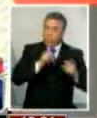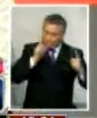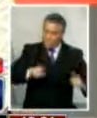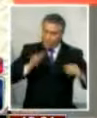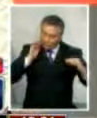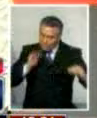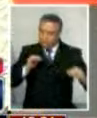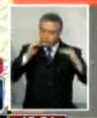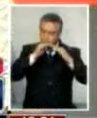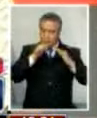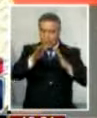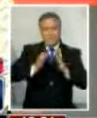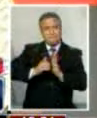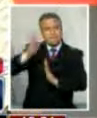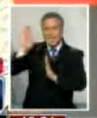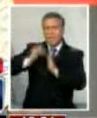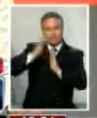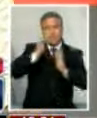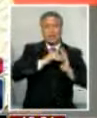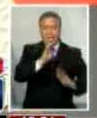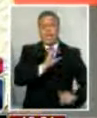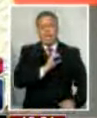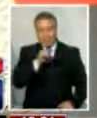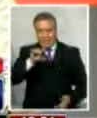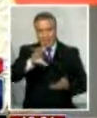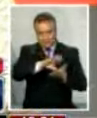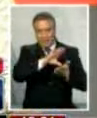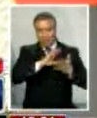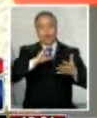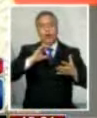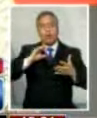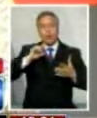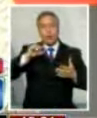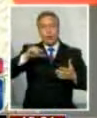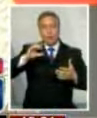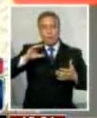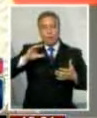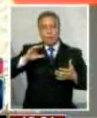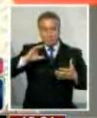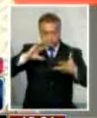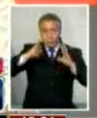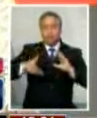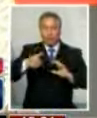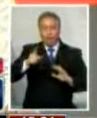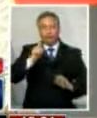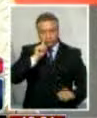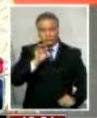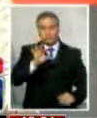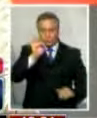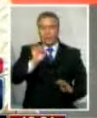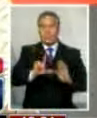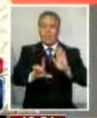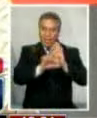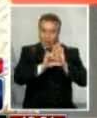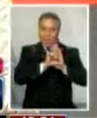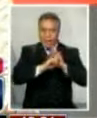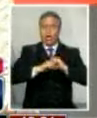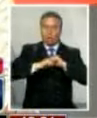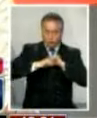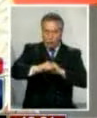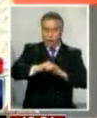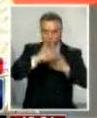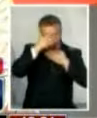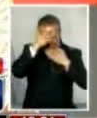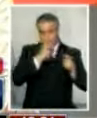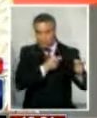la gran mayoría de los estados en el mundo sí optan por tener una ley contra el terrorismo. Ahora